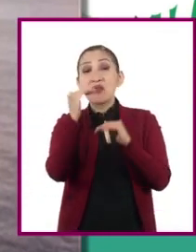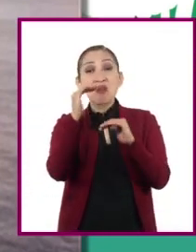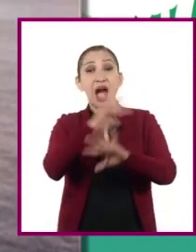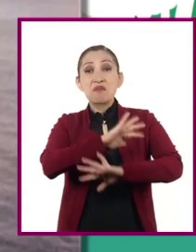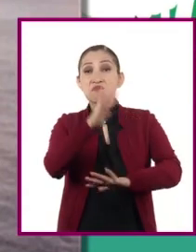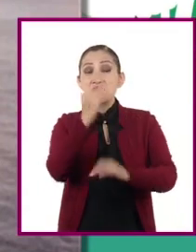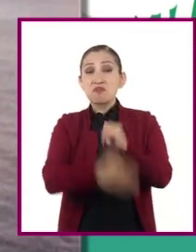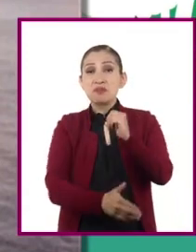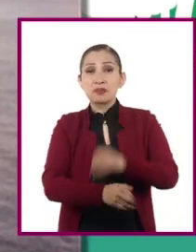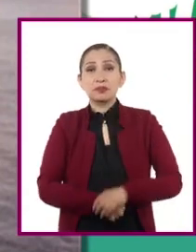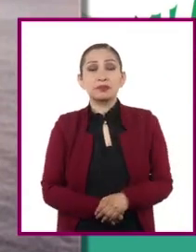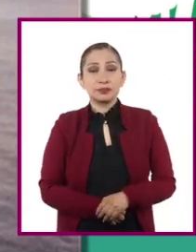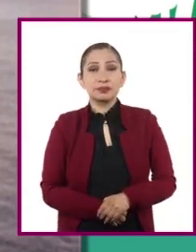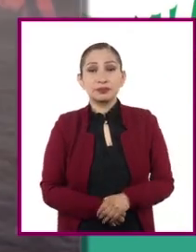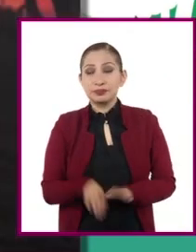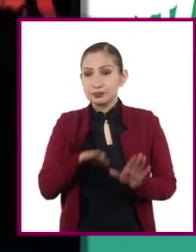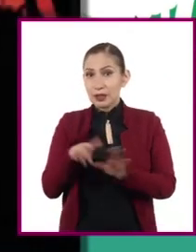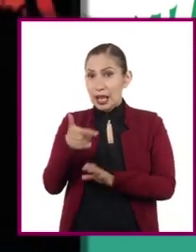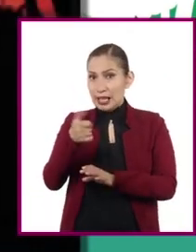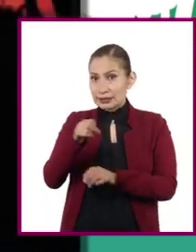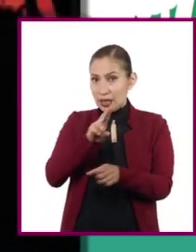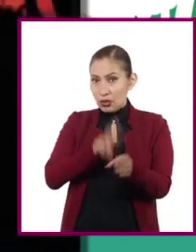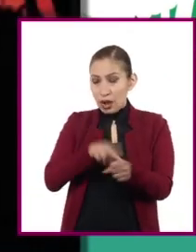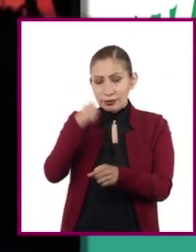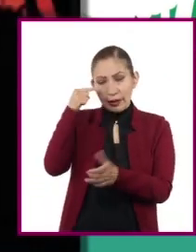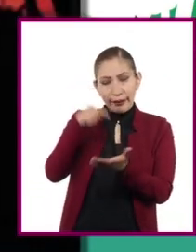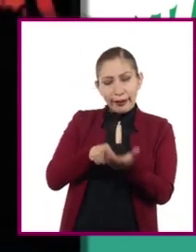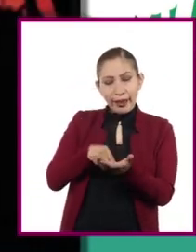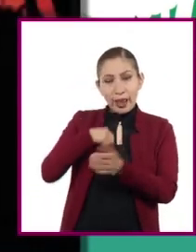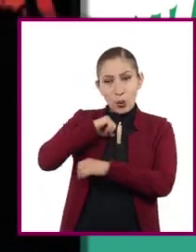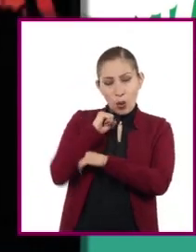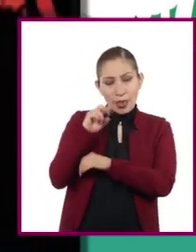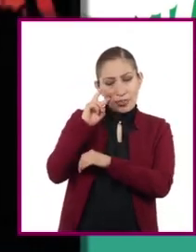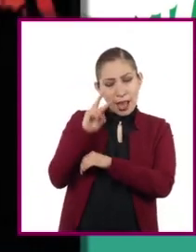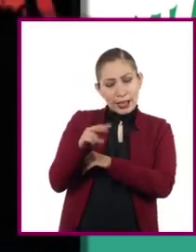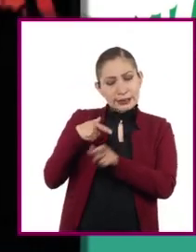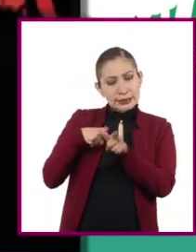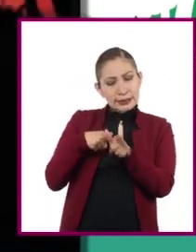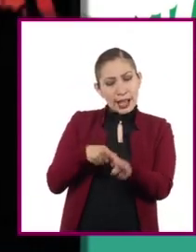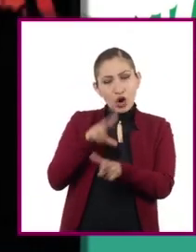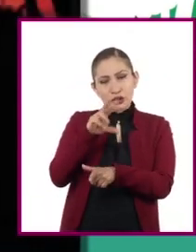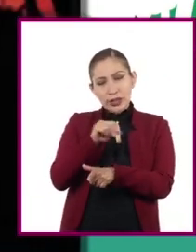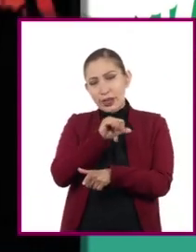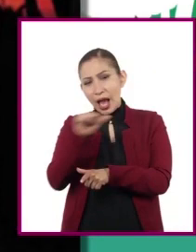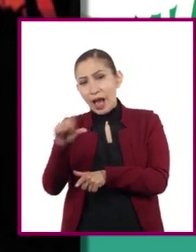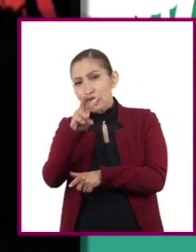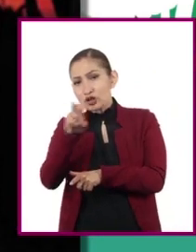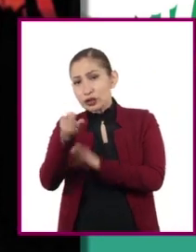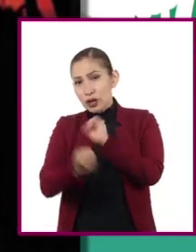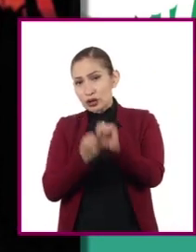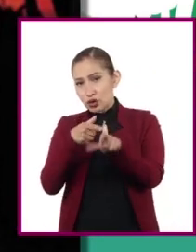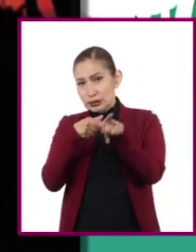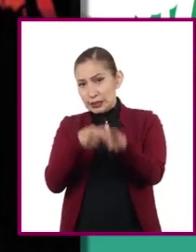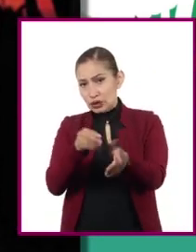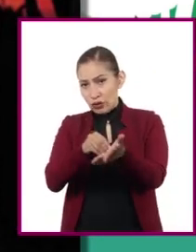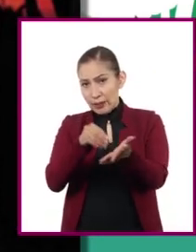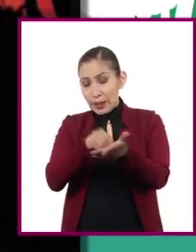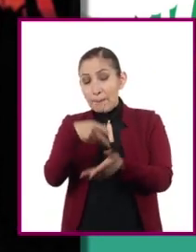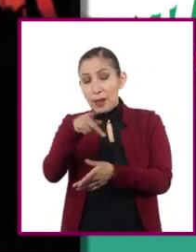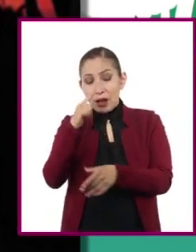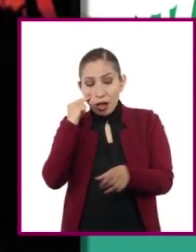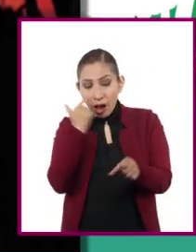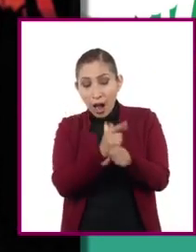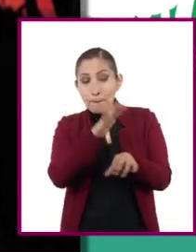2050. Respecto al gas natural, se considera que las reservas persistirán de 80 a 200 años, aunque